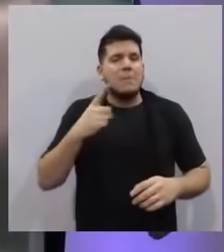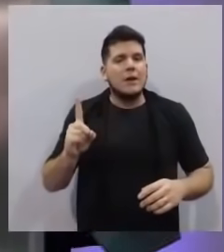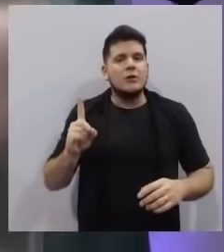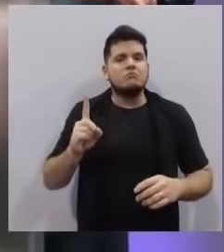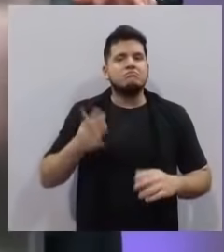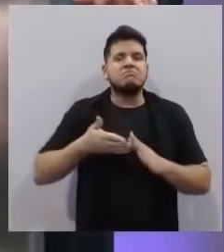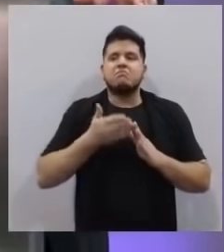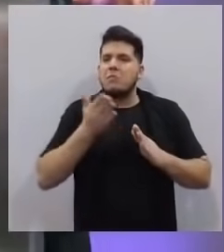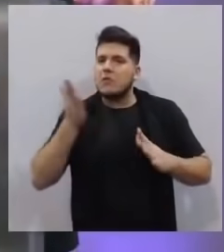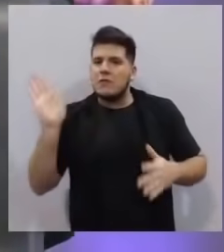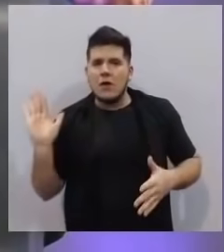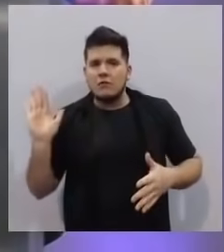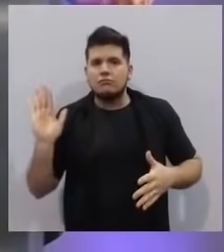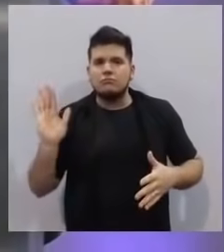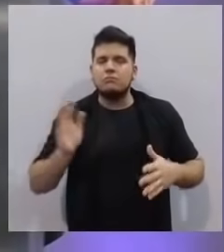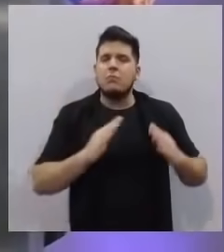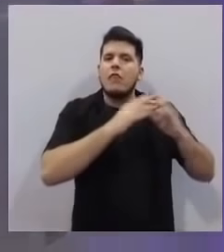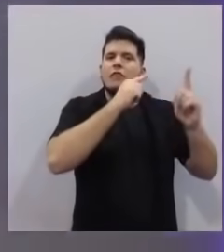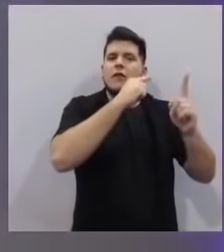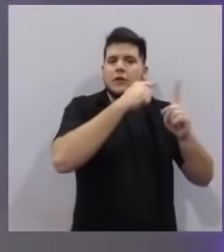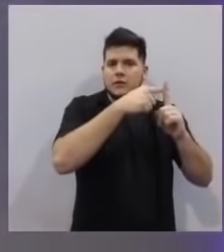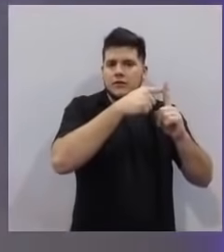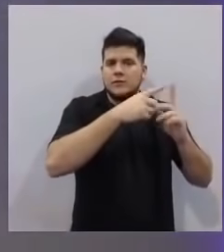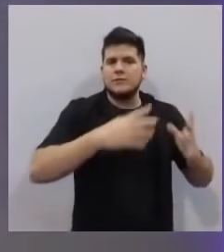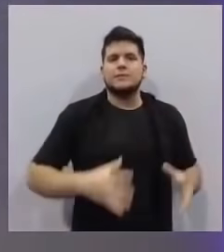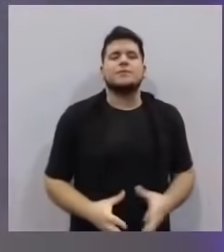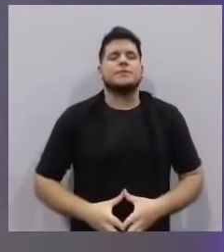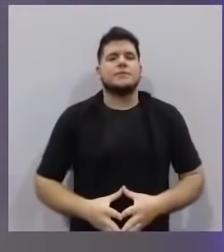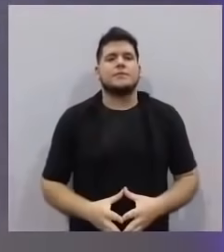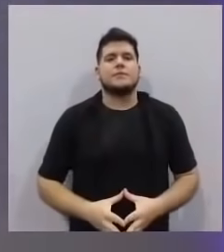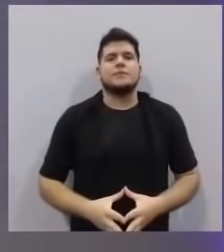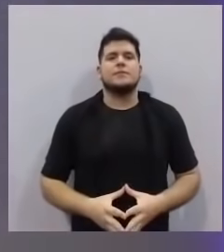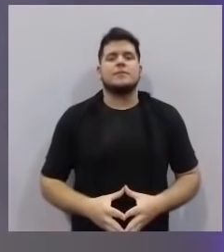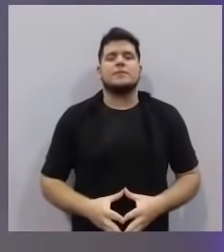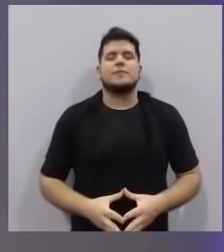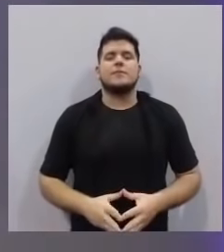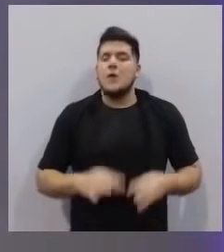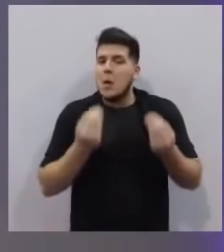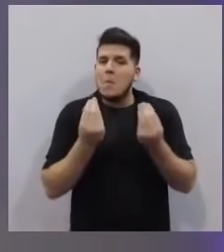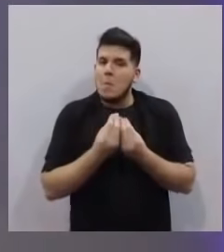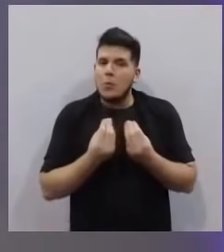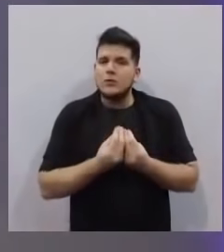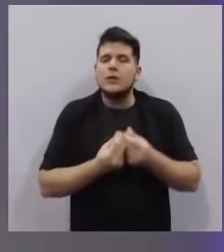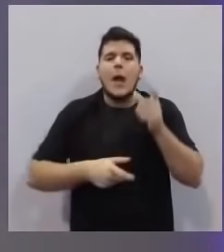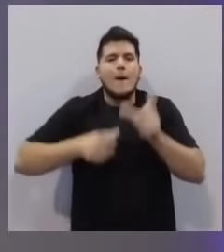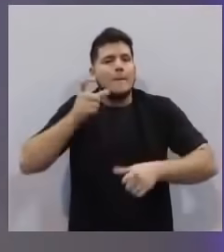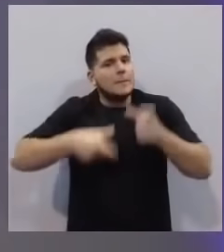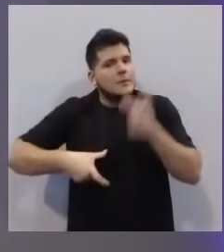a la vieja vida muchos son pródigos muchos